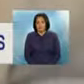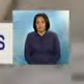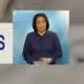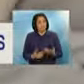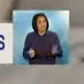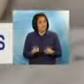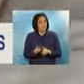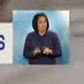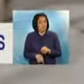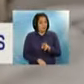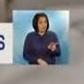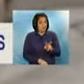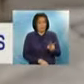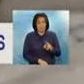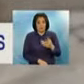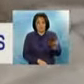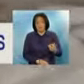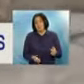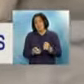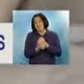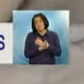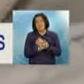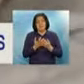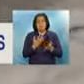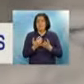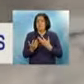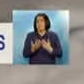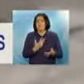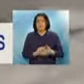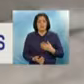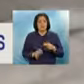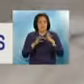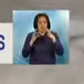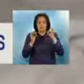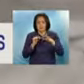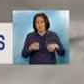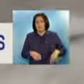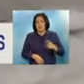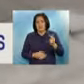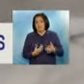Al igual que ellos, Cucho y Yuyito se quieren sin importar si son gato o perro.